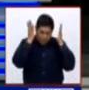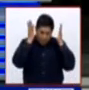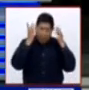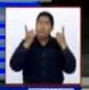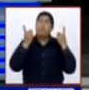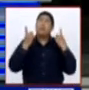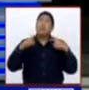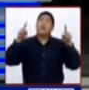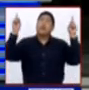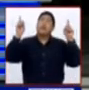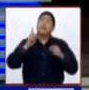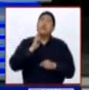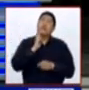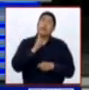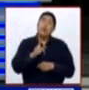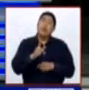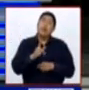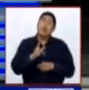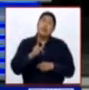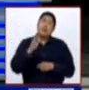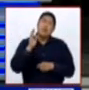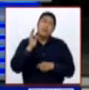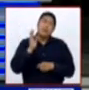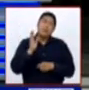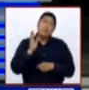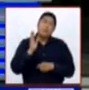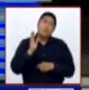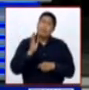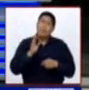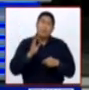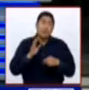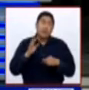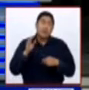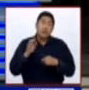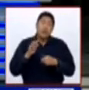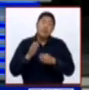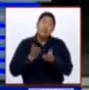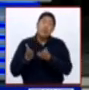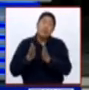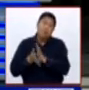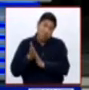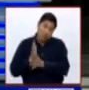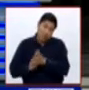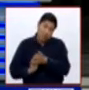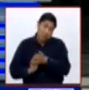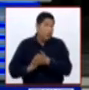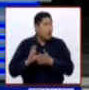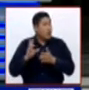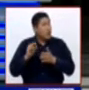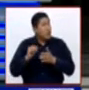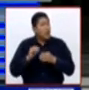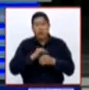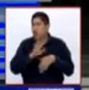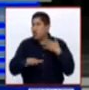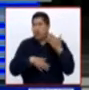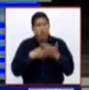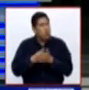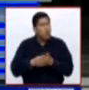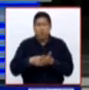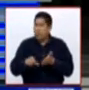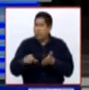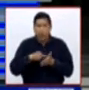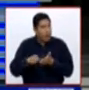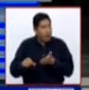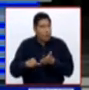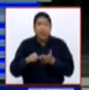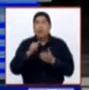Pero también hay una realidad muy concreta, el SUS no le está cubriendo todos los gastos. Imagínate, está en terapia intensiva, ¿cuánto costará